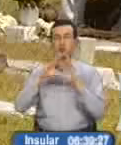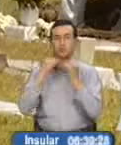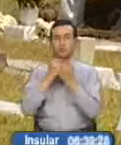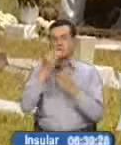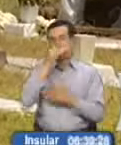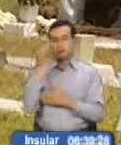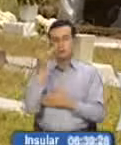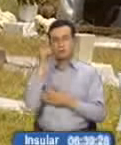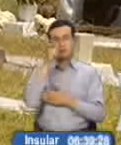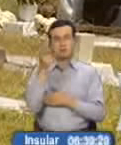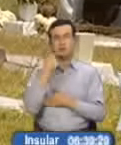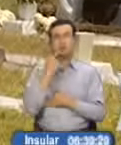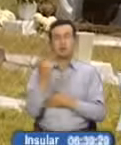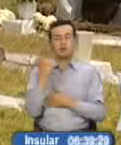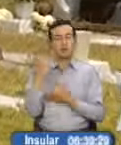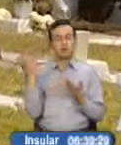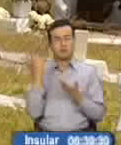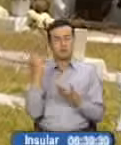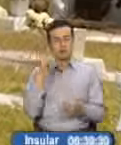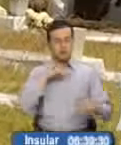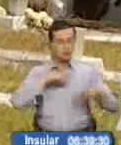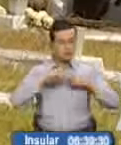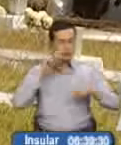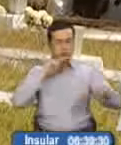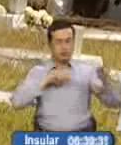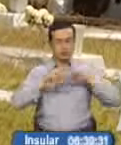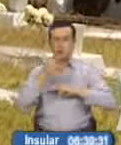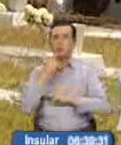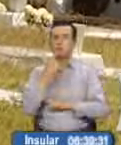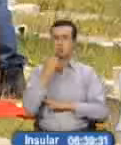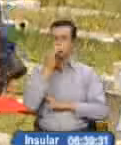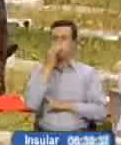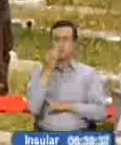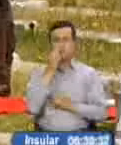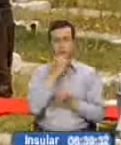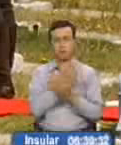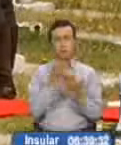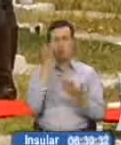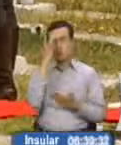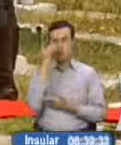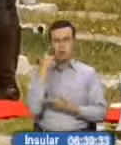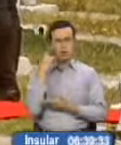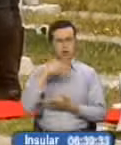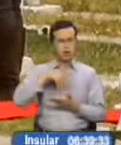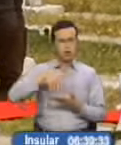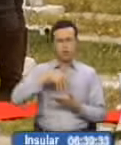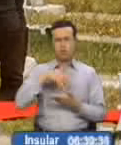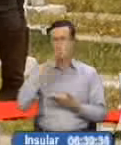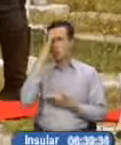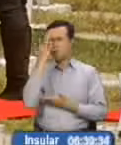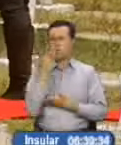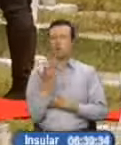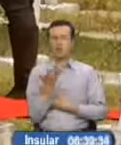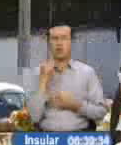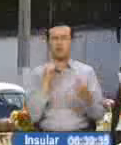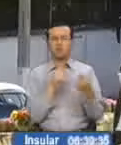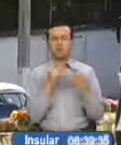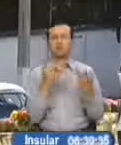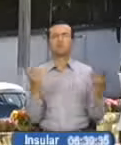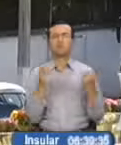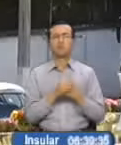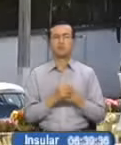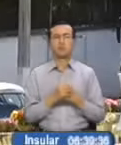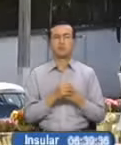de la Fiscalía, señaló que mediante esta diligencia se espera saber la verdad, ya que hay dudas sobre la tesis del enfrentamiento.